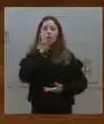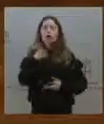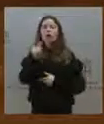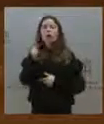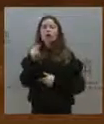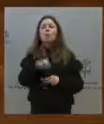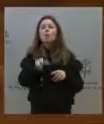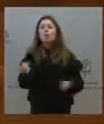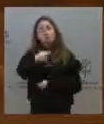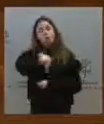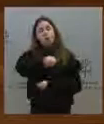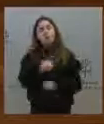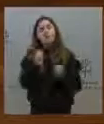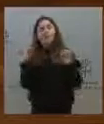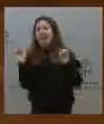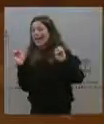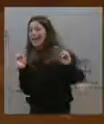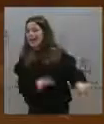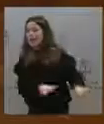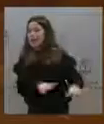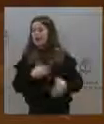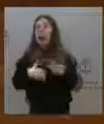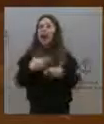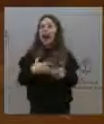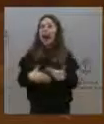a avanzar en la dirección del resto de la economía española.